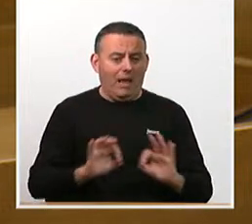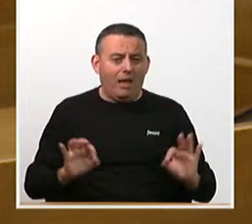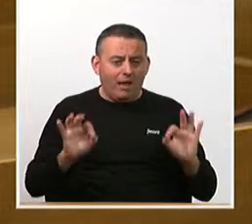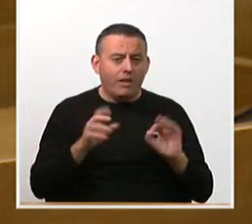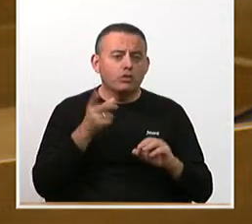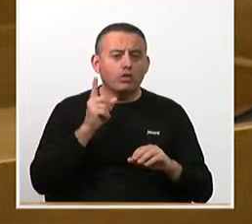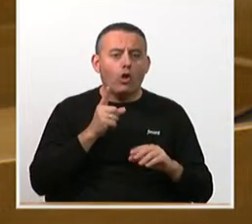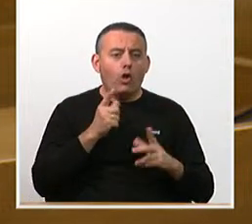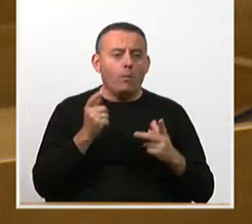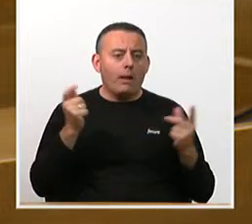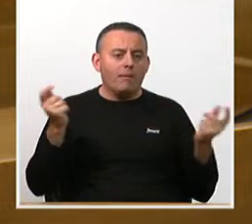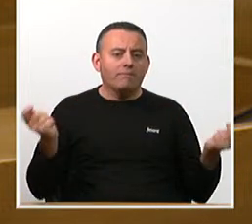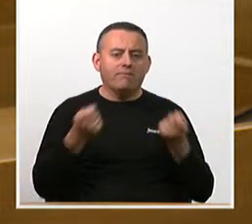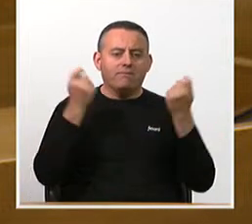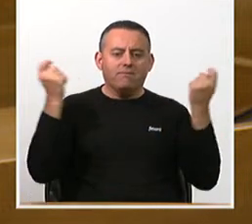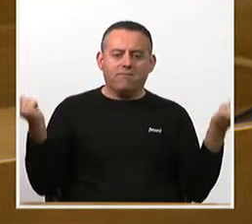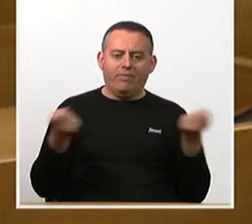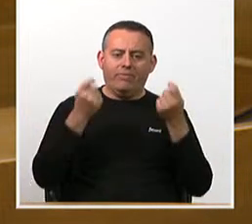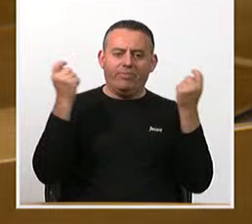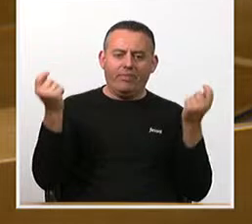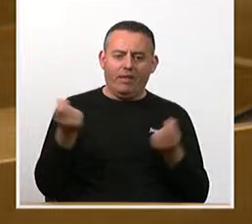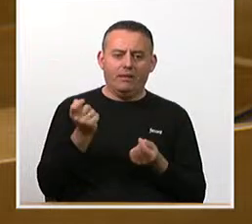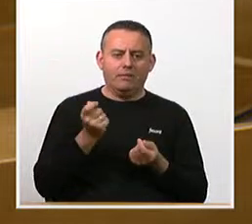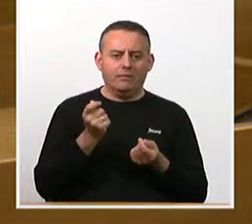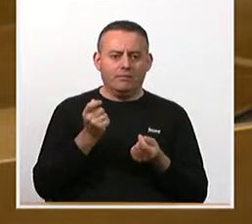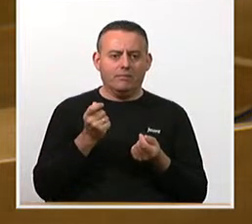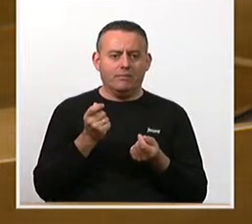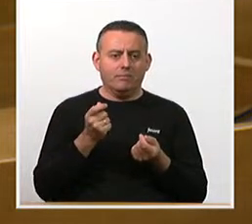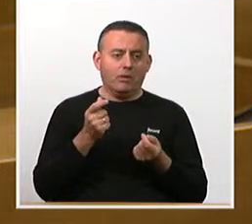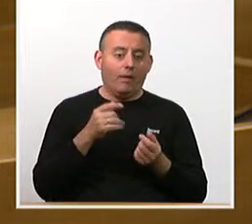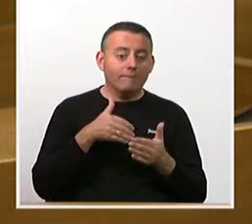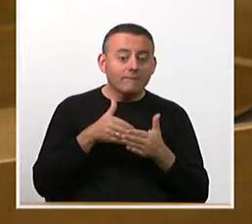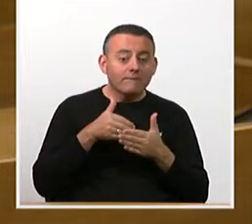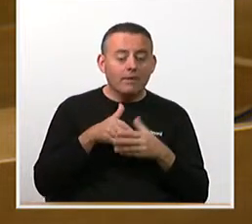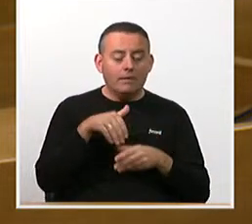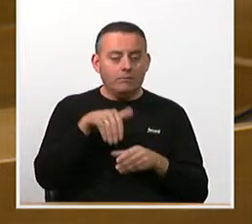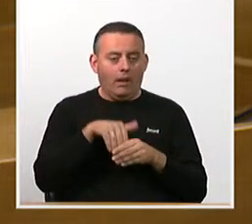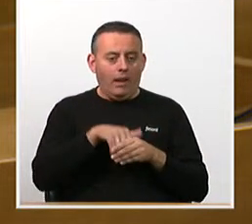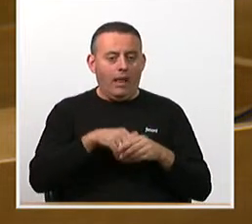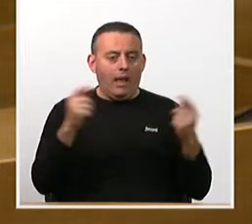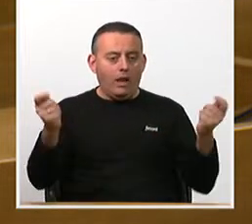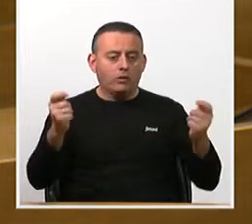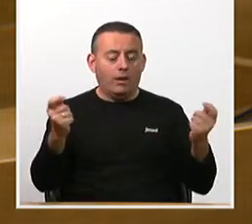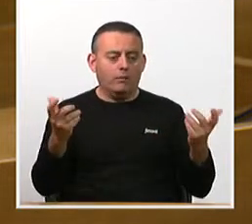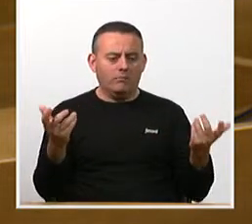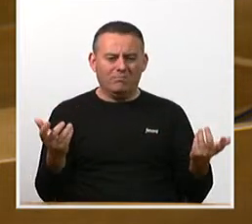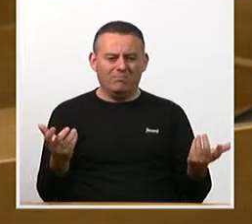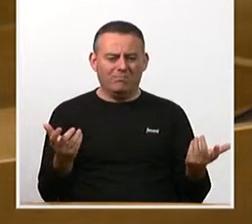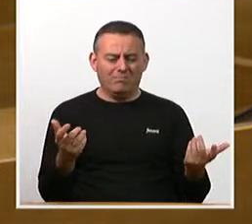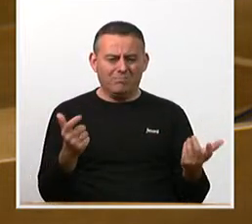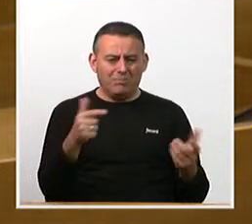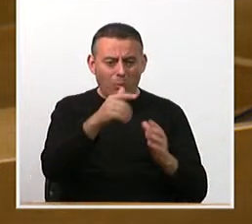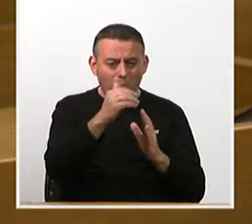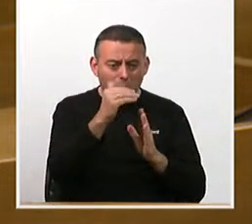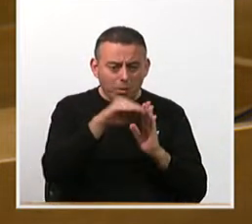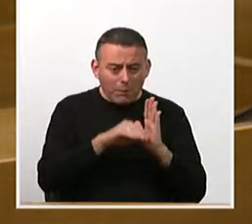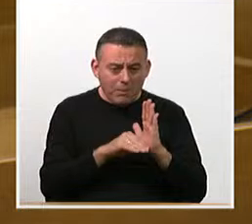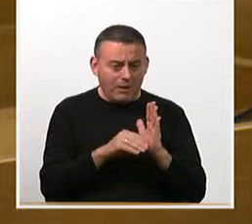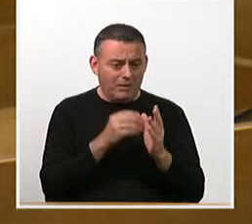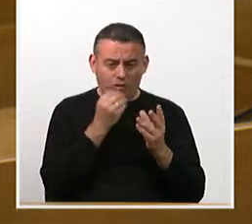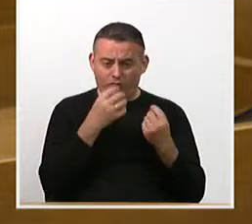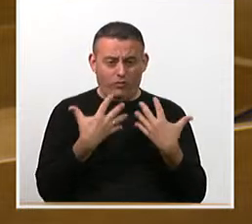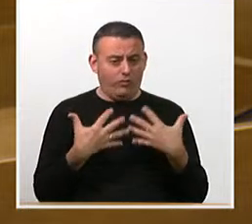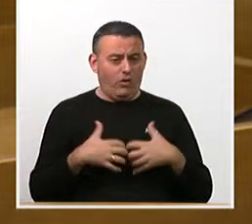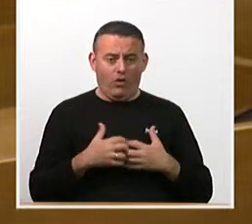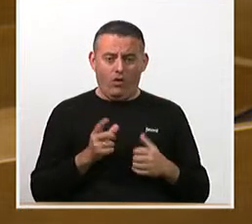vender con muchas prisas y con fines electorales algo que no no existía un auténtico desastre lo que les he dicho señorías un